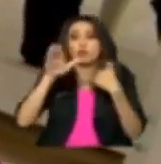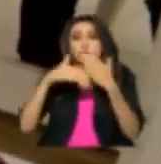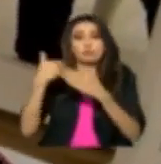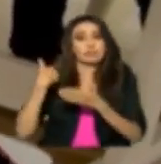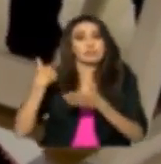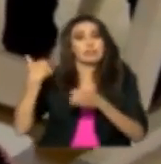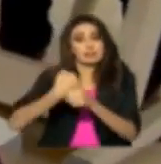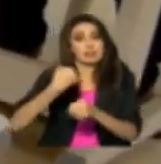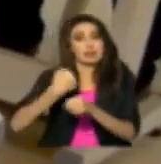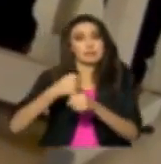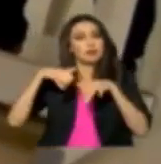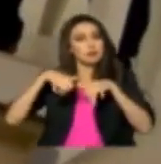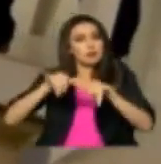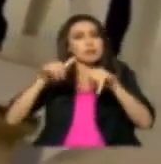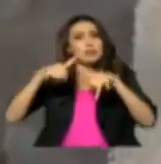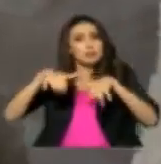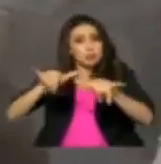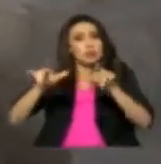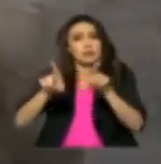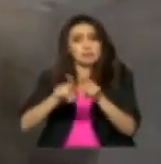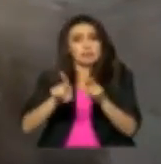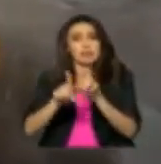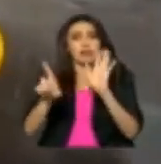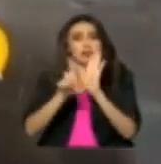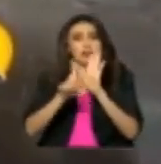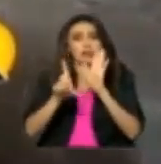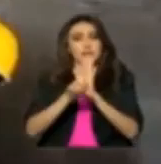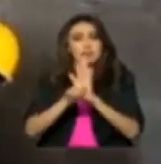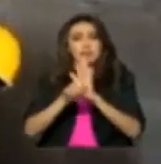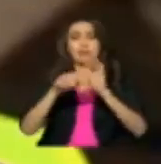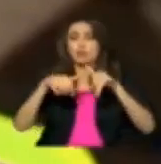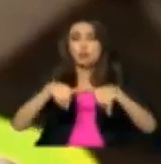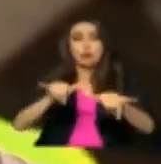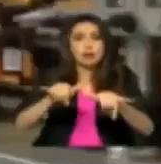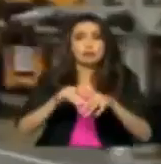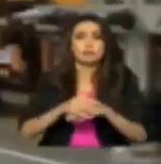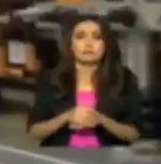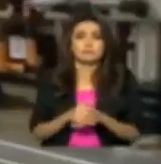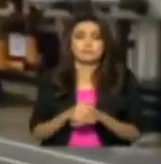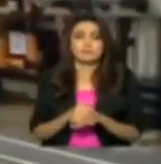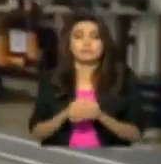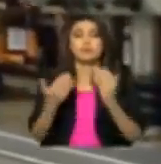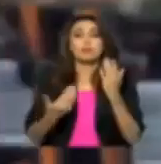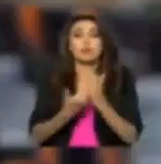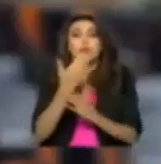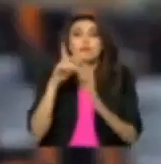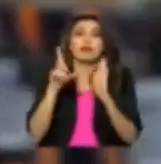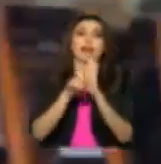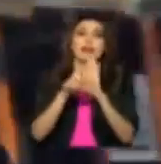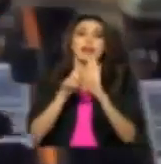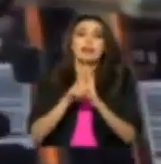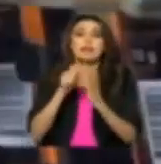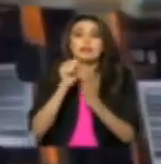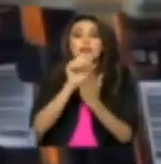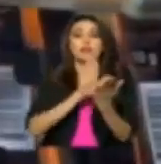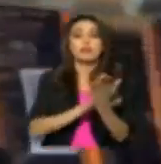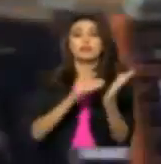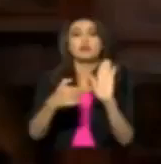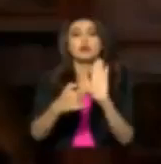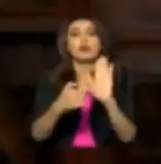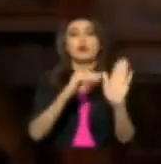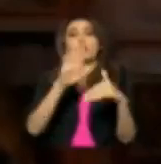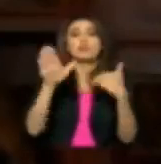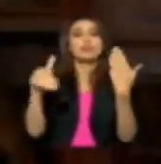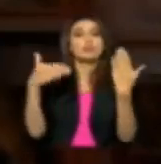los beneficios y resguardos que la ley actual les entrega. Los mantendrá. Esta nueva ley que propongo rige para